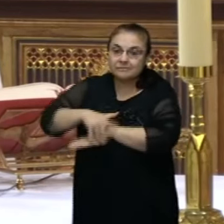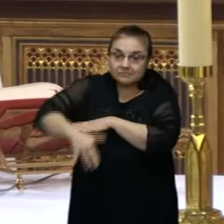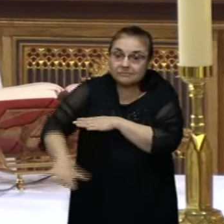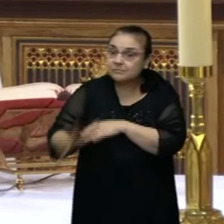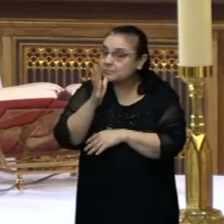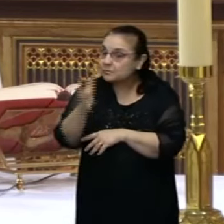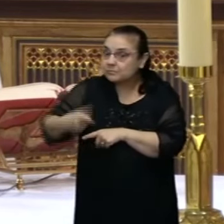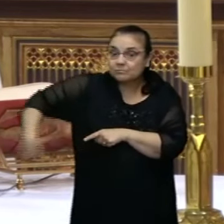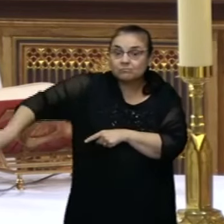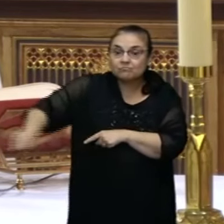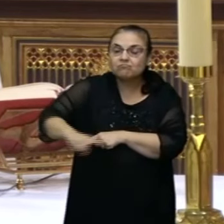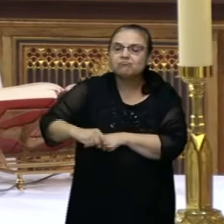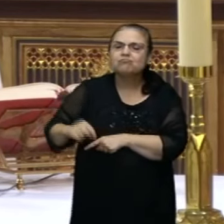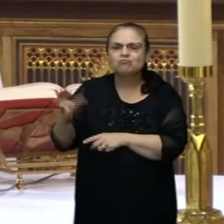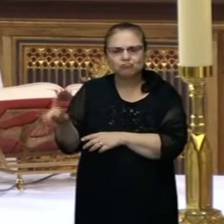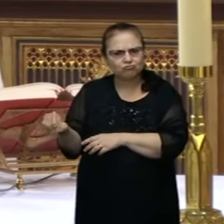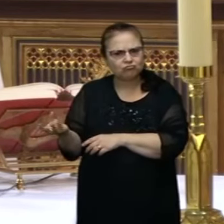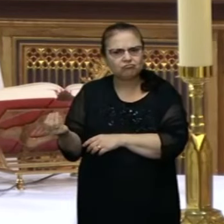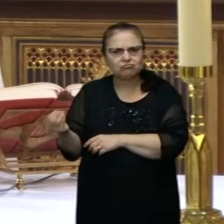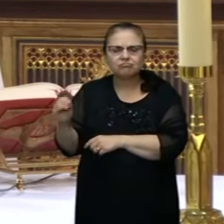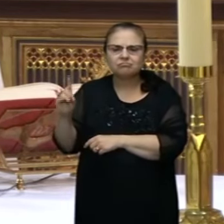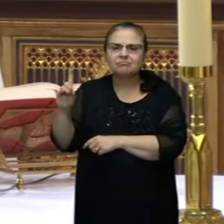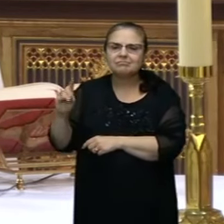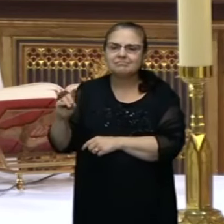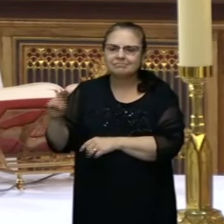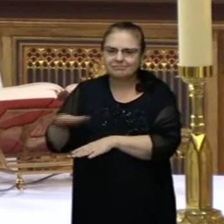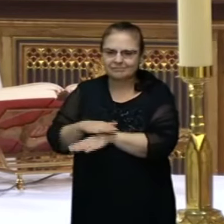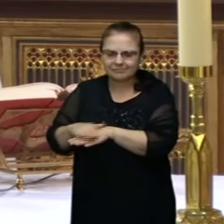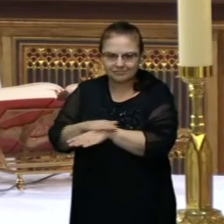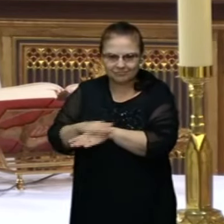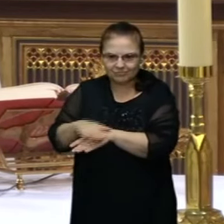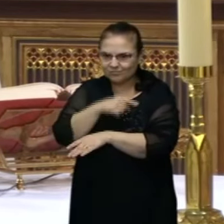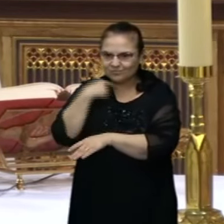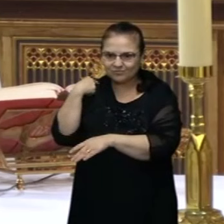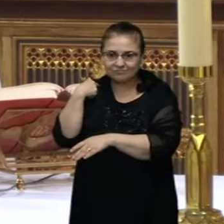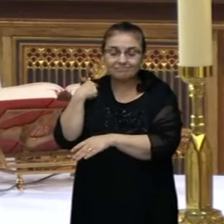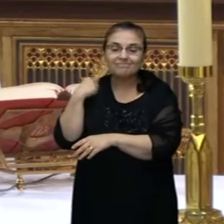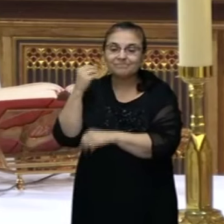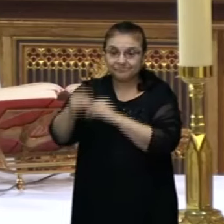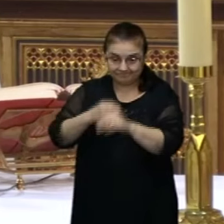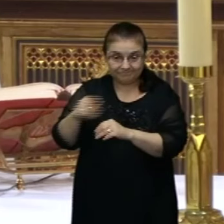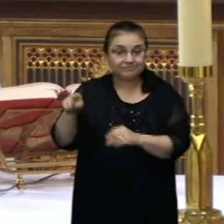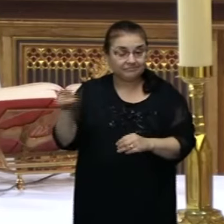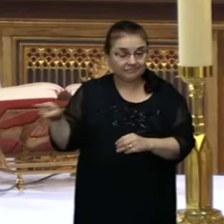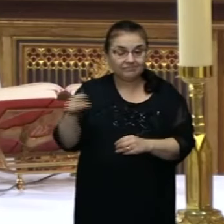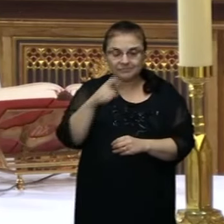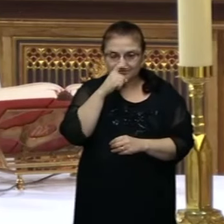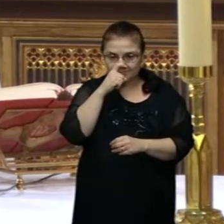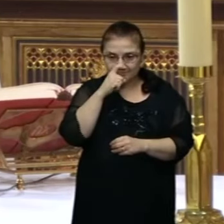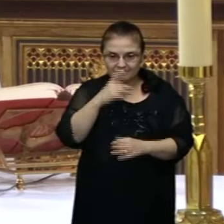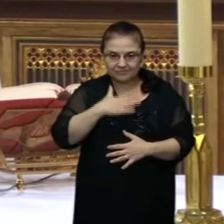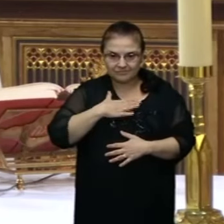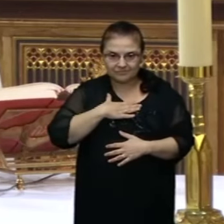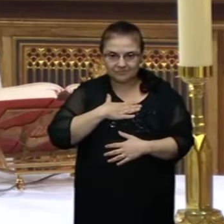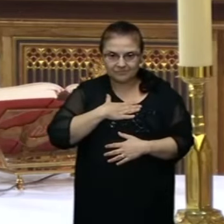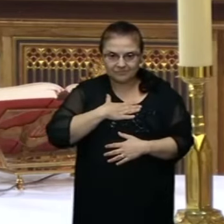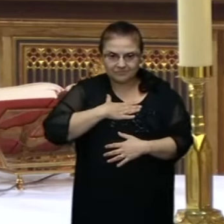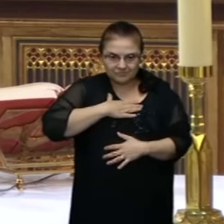será derramada por vosotros y por muchos, para el perdón de los pecados. Haced esto en conmemoración